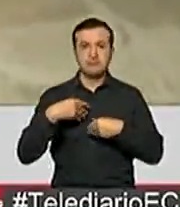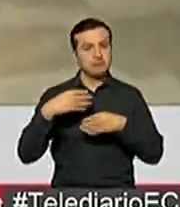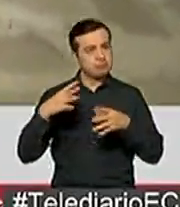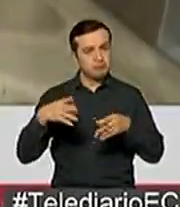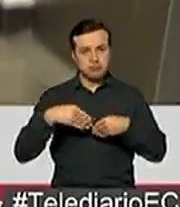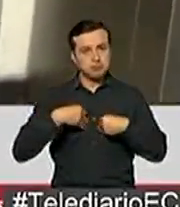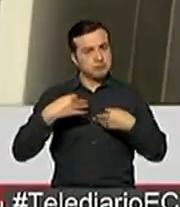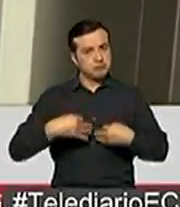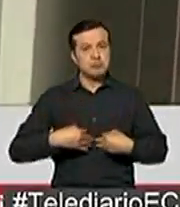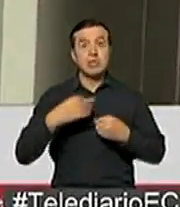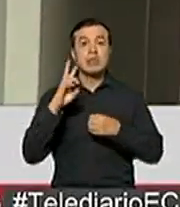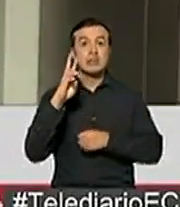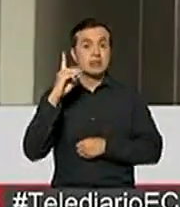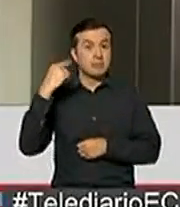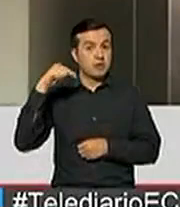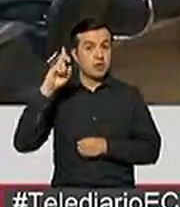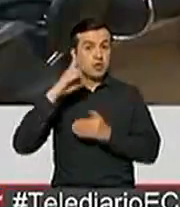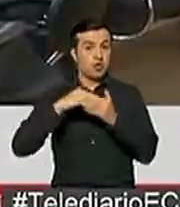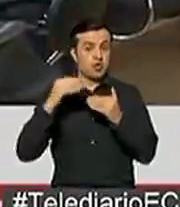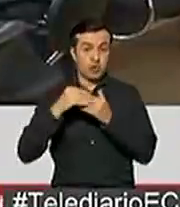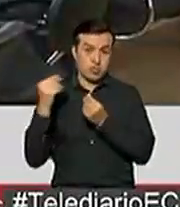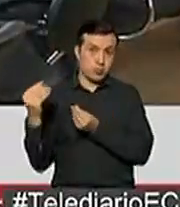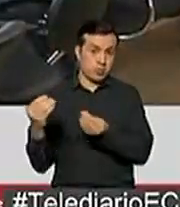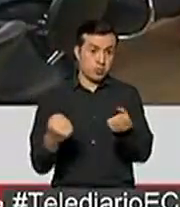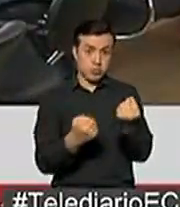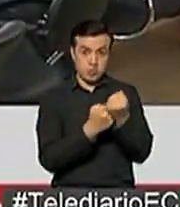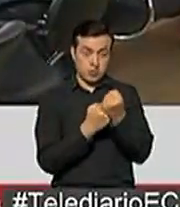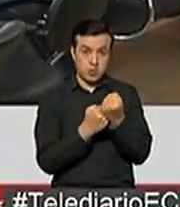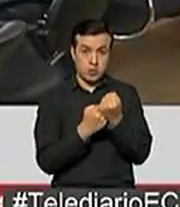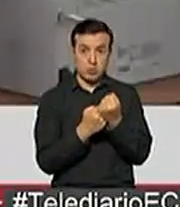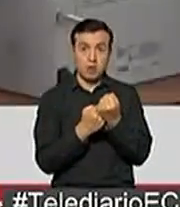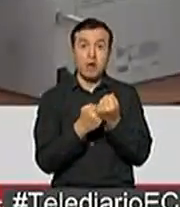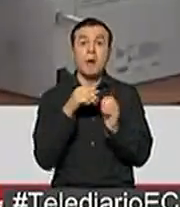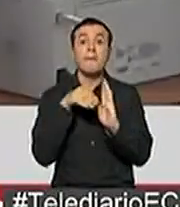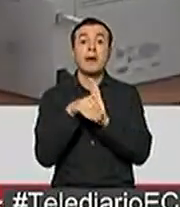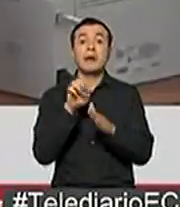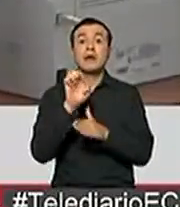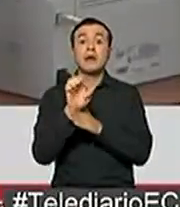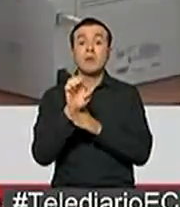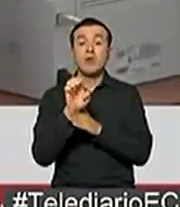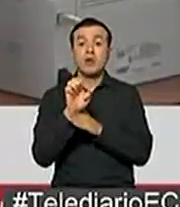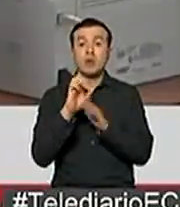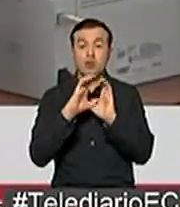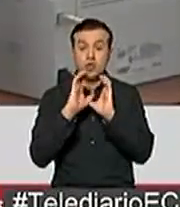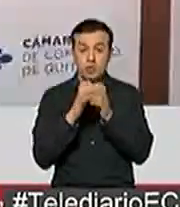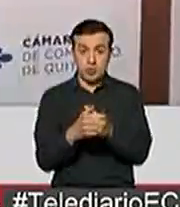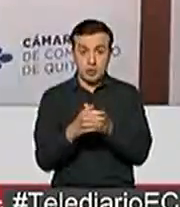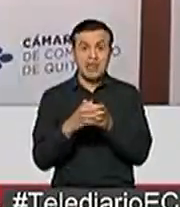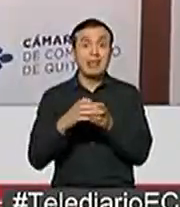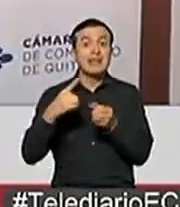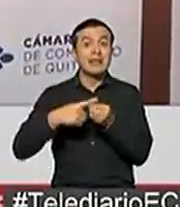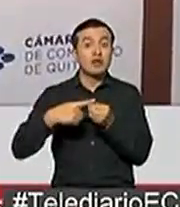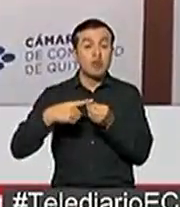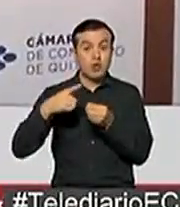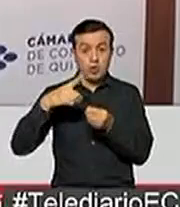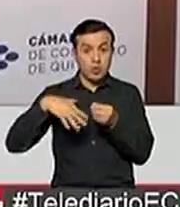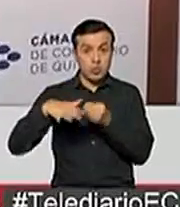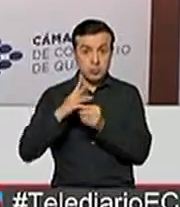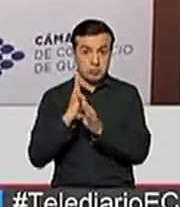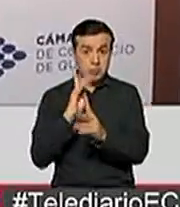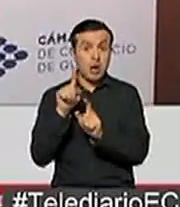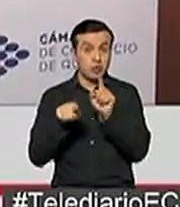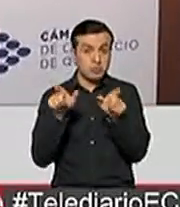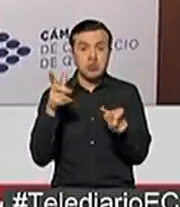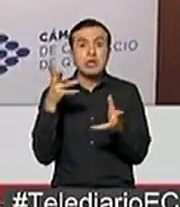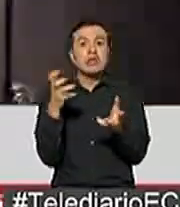donde se destinarán 16 millones de dólares para ello se habilitó una ventanilla de bank ecuador en la cámara de comercio de quito son varios los interesados en